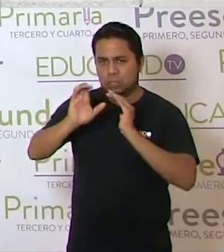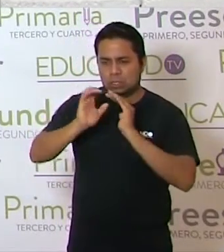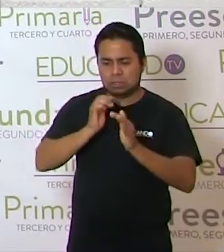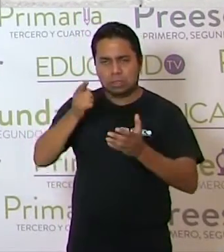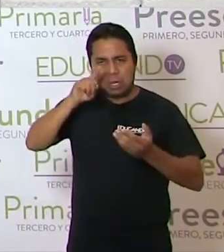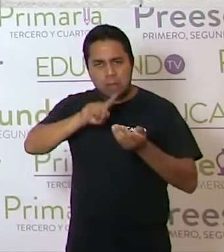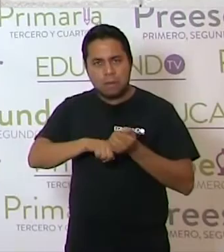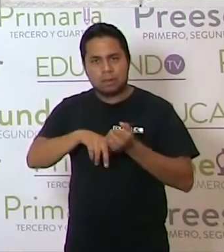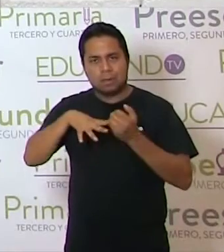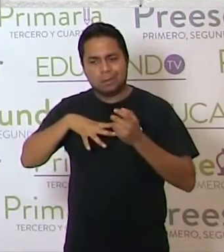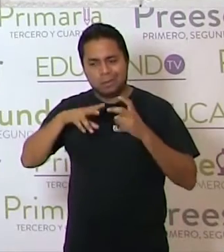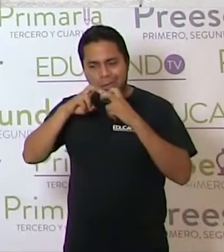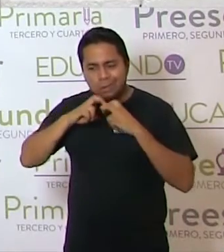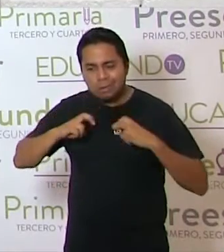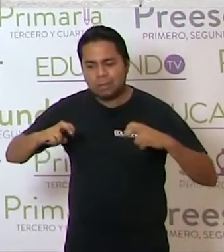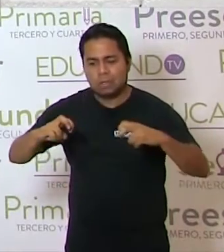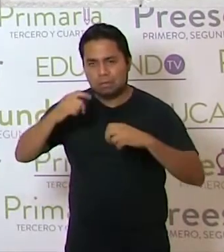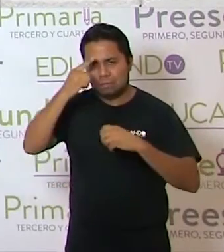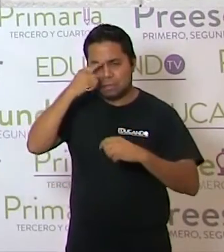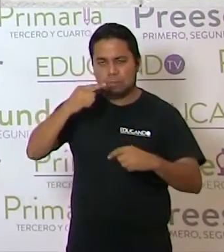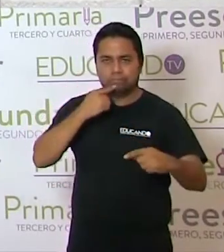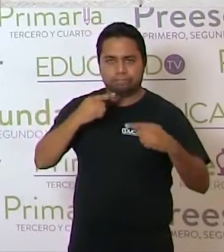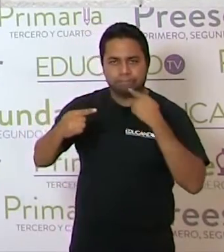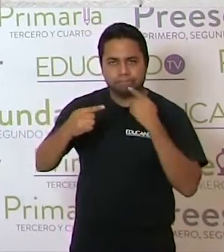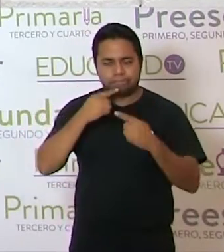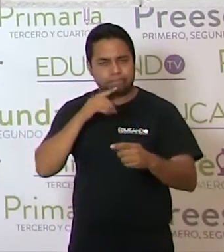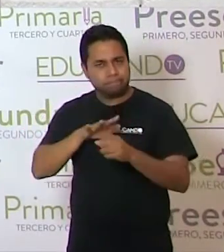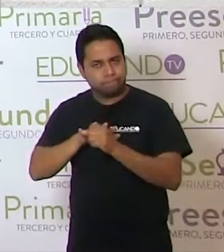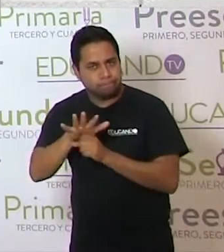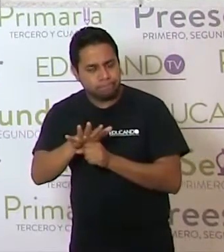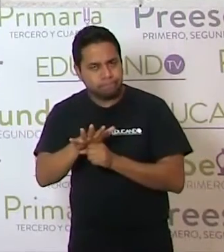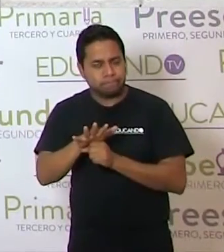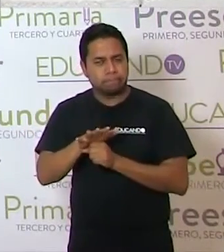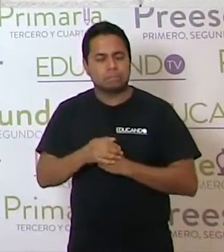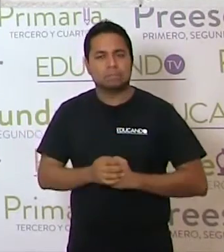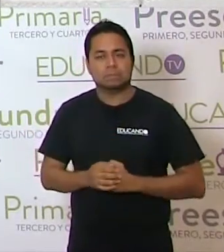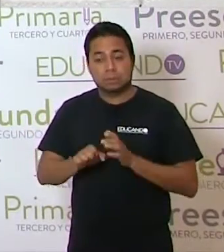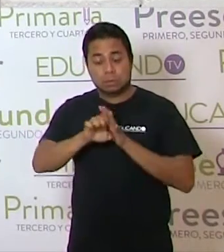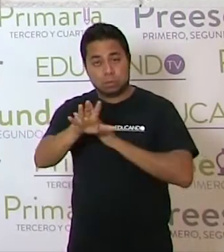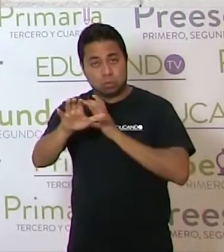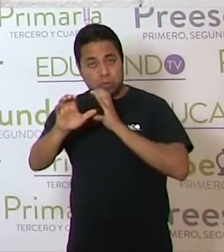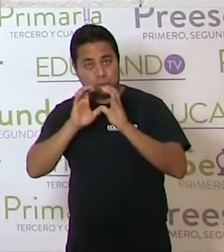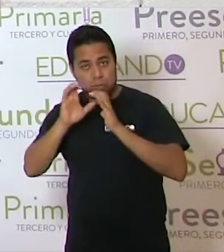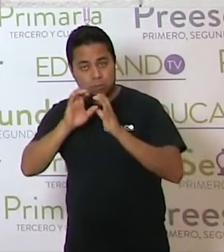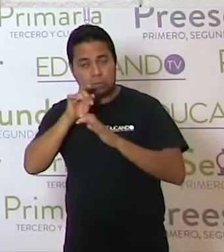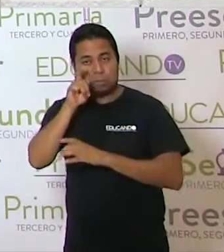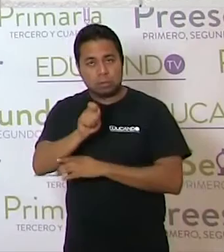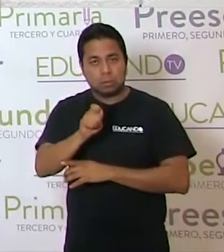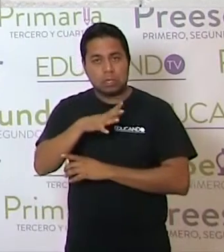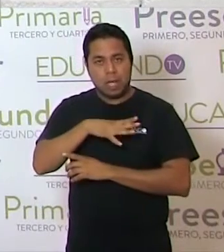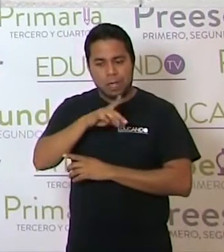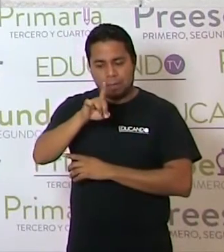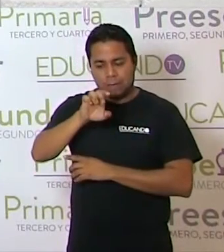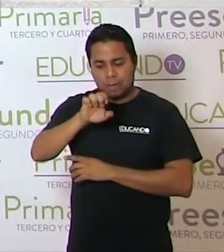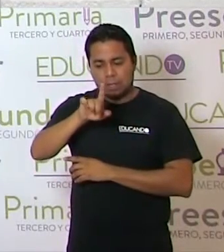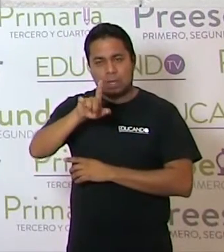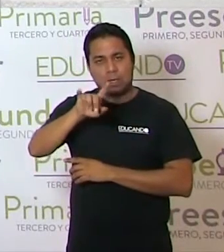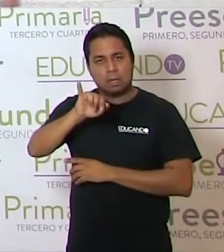en este tipo de paneles de discusión el tipo de comunicación es deliberativa